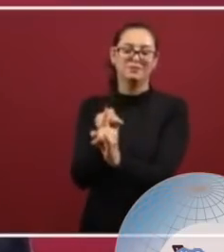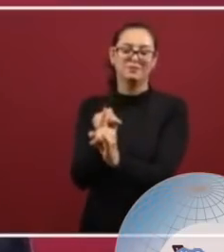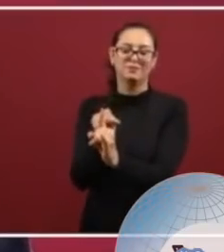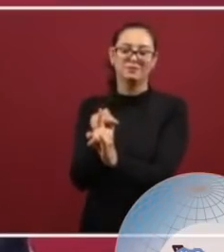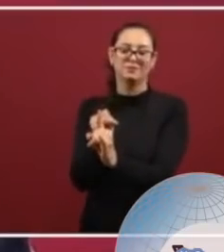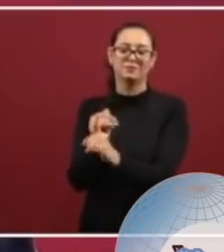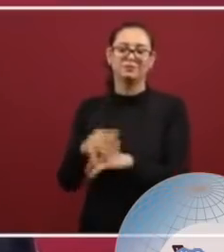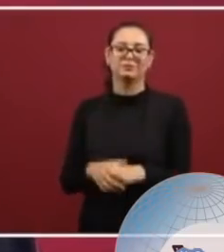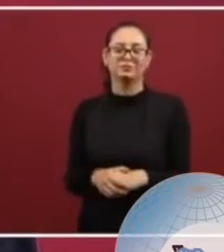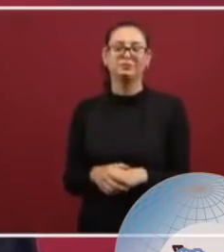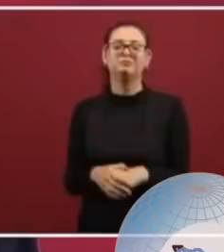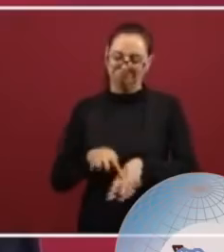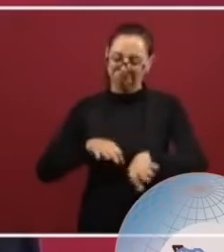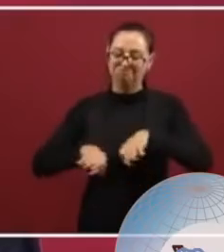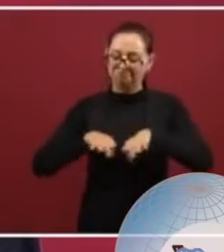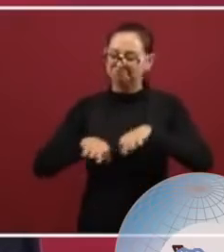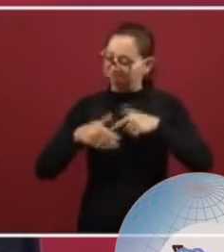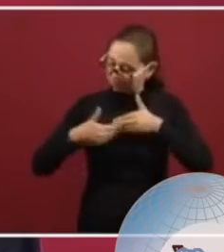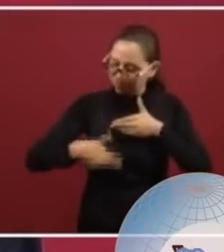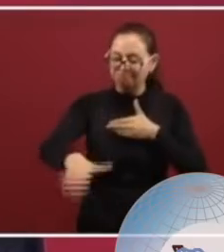a trabajar. Además, ya se tienen